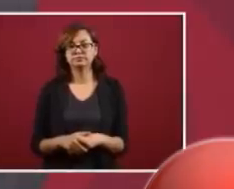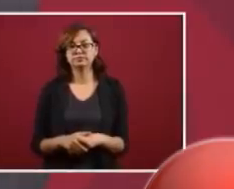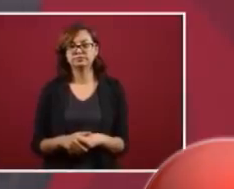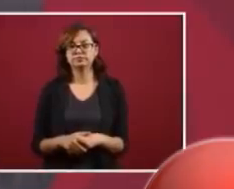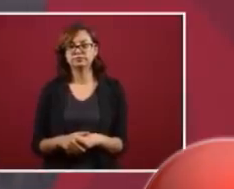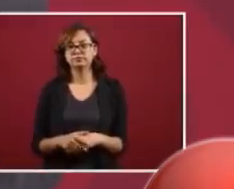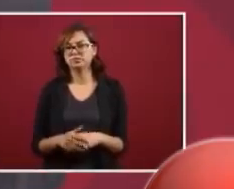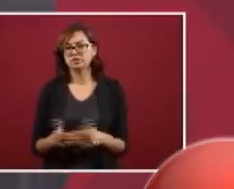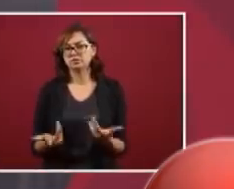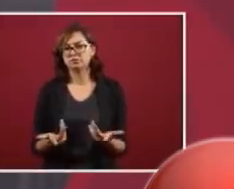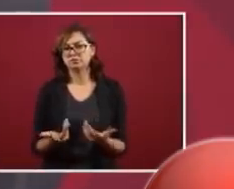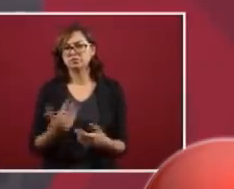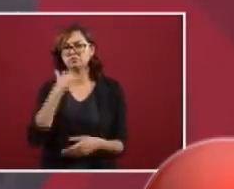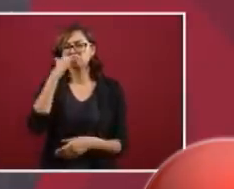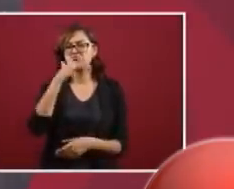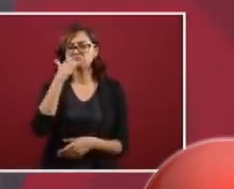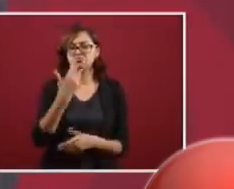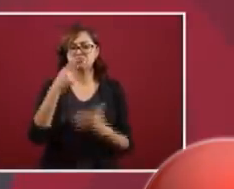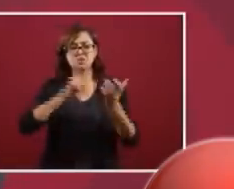variable de corrupción